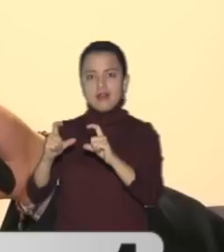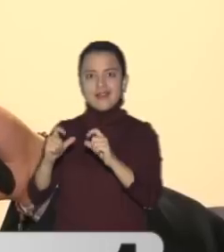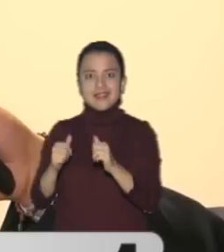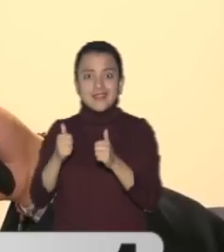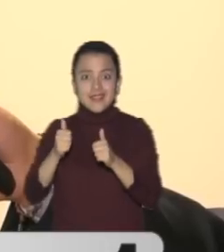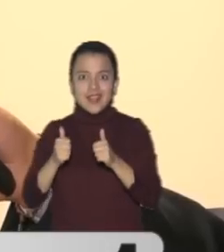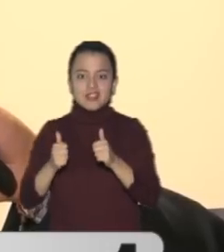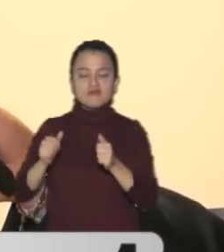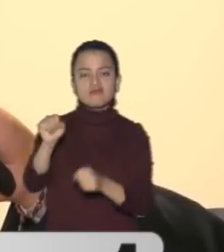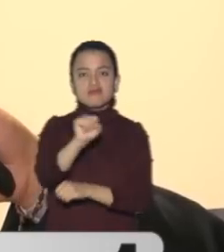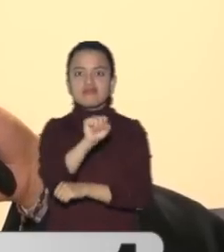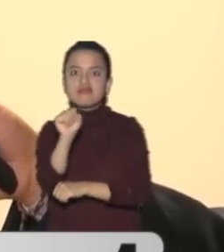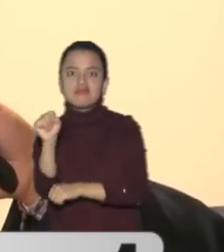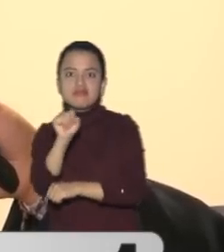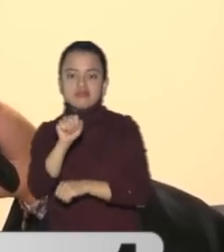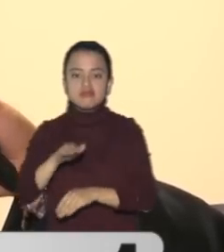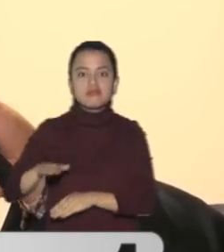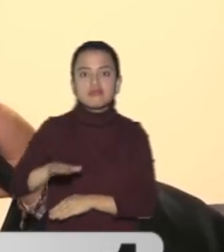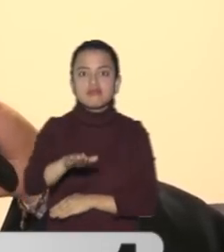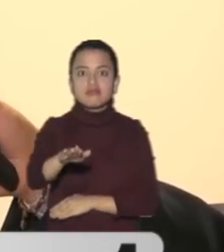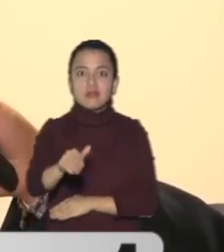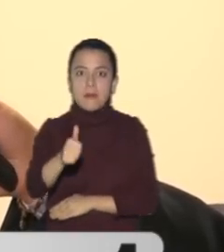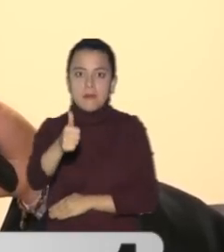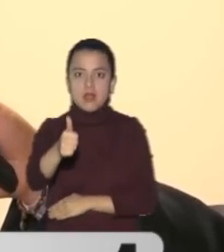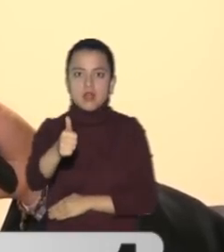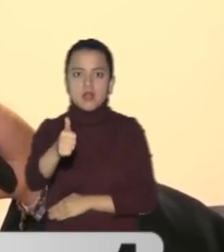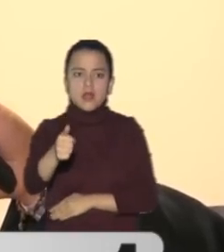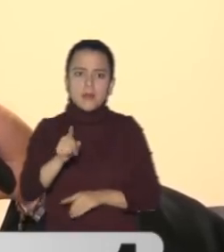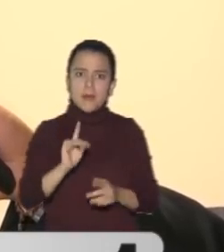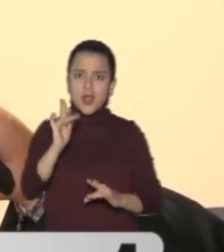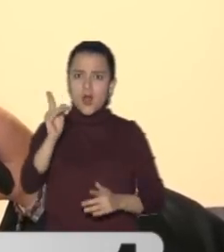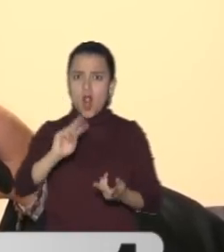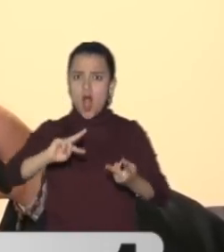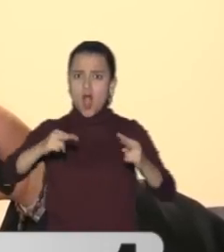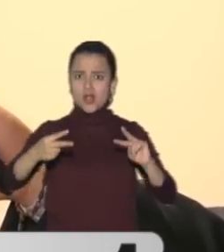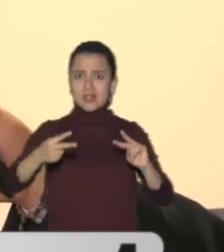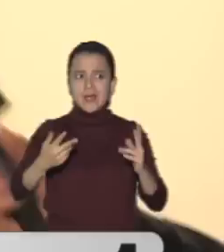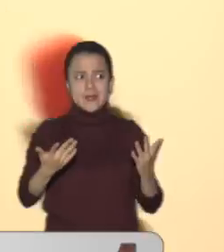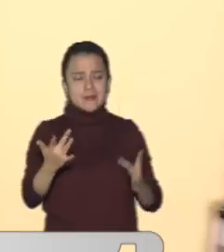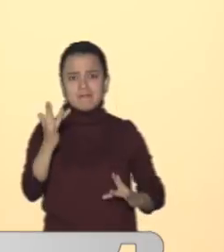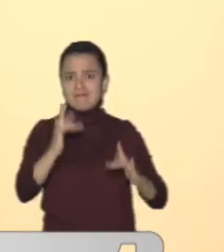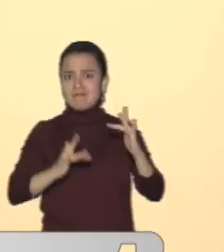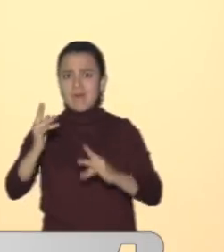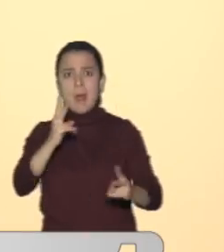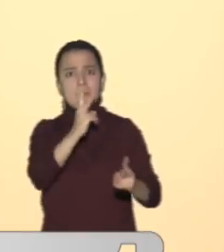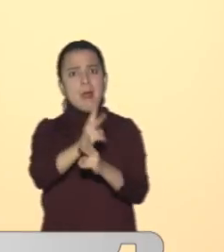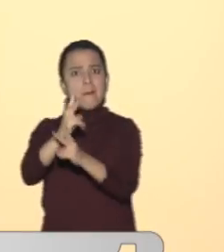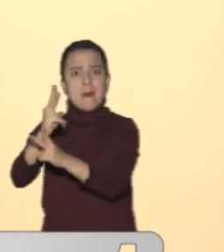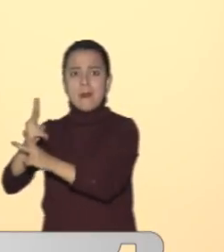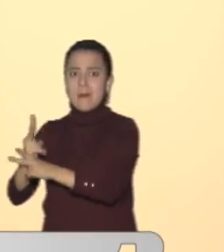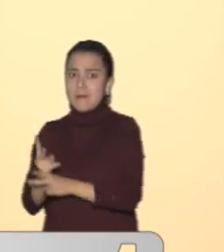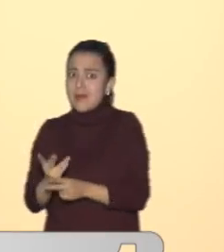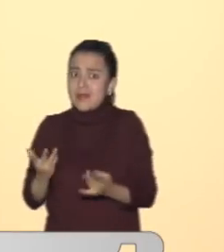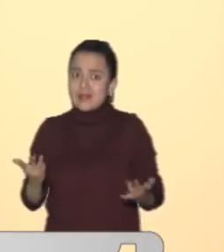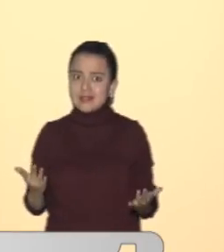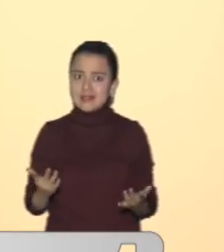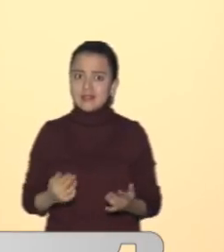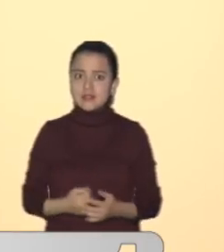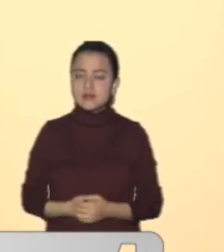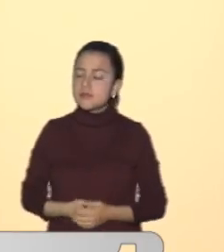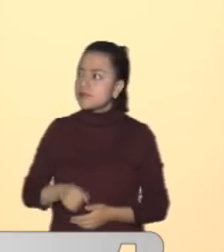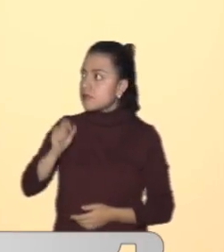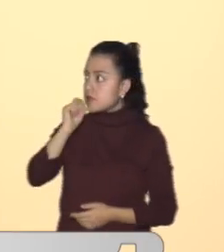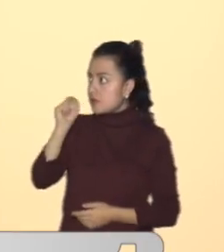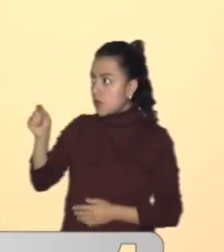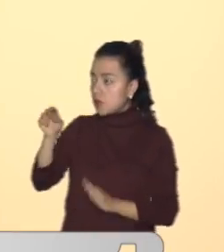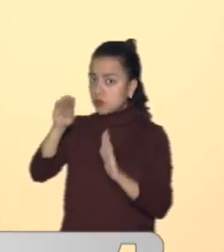y técnica pone en peligro la integridad de todos quienes utilizamos los sistemas de transporte. Hablemos, por favor, de esas medidas que tienen en este momento